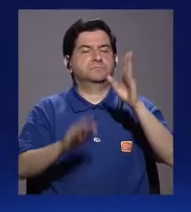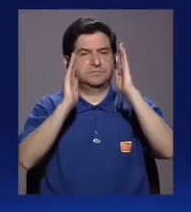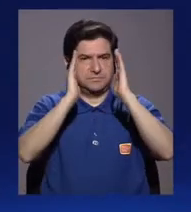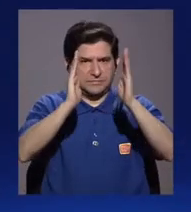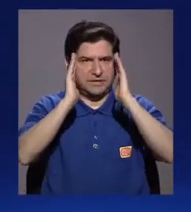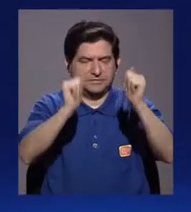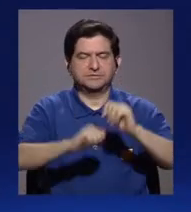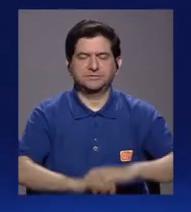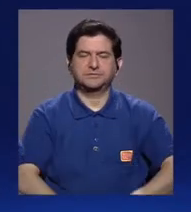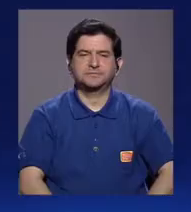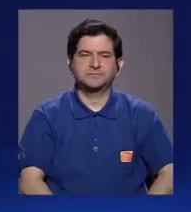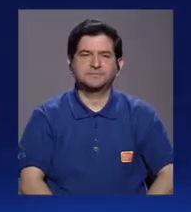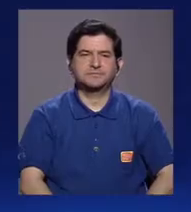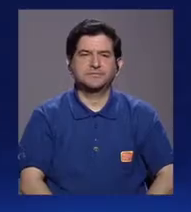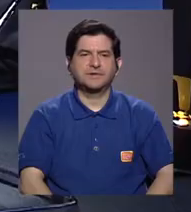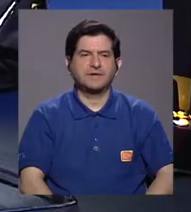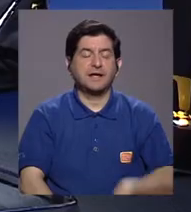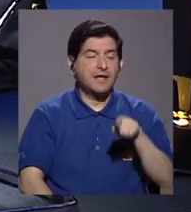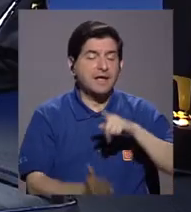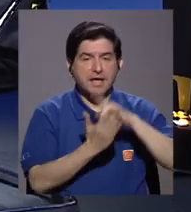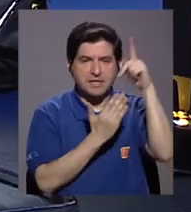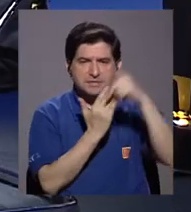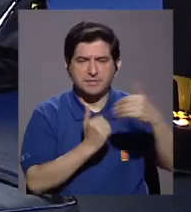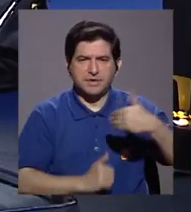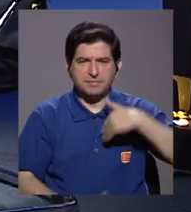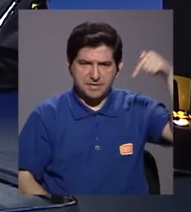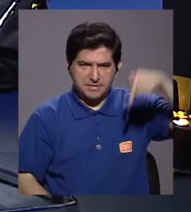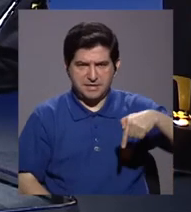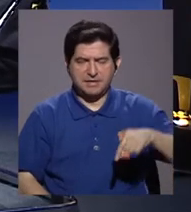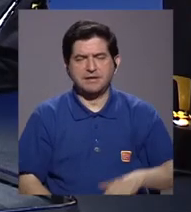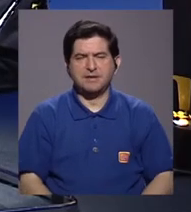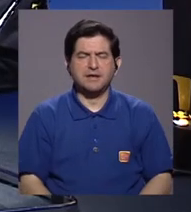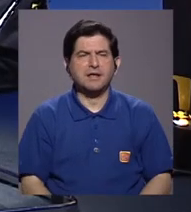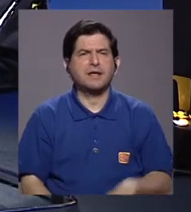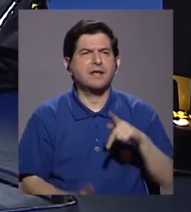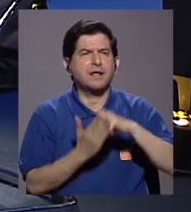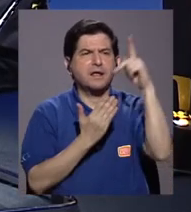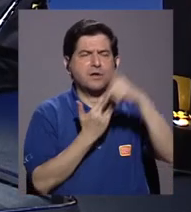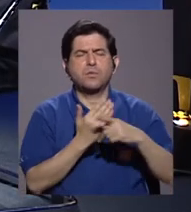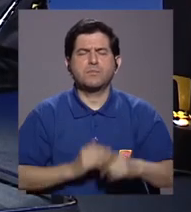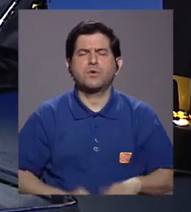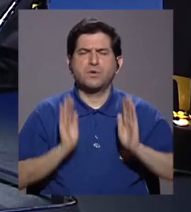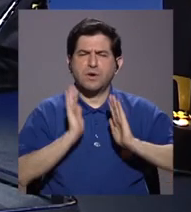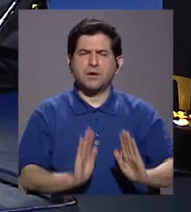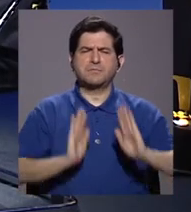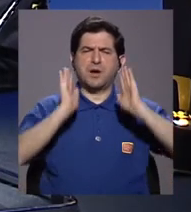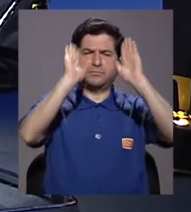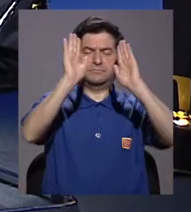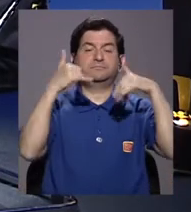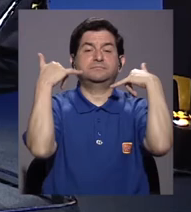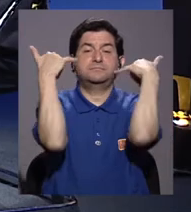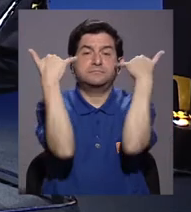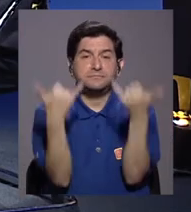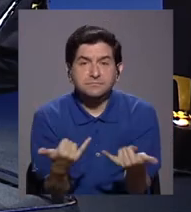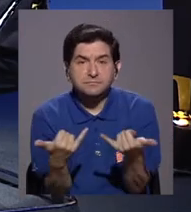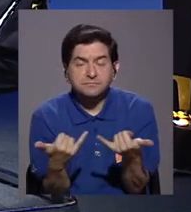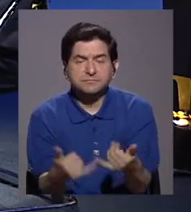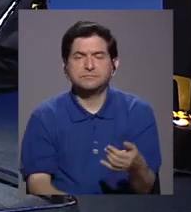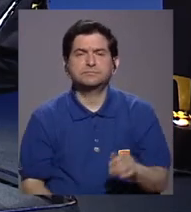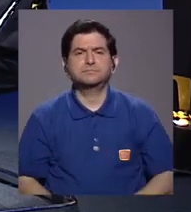eran posible sin la ayuda de las matemáticas por ejemplo tomar en consideración la movilidad de la gente con tomar